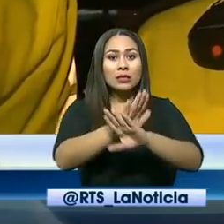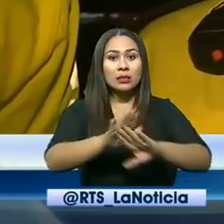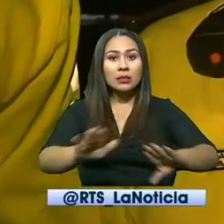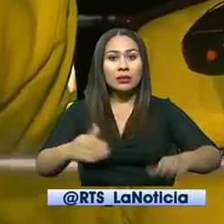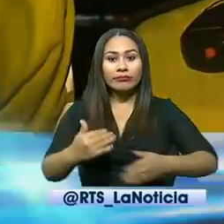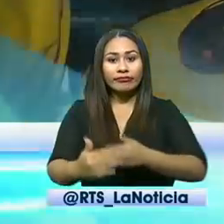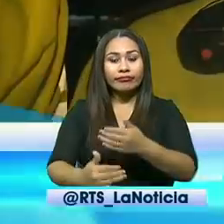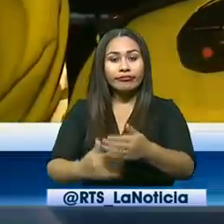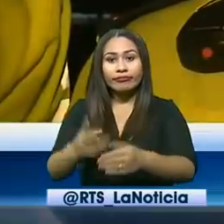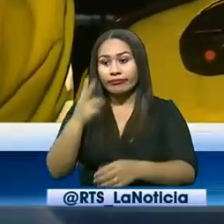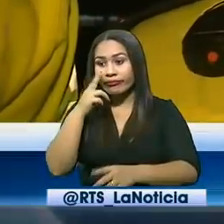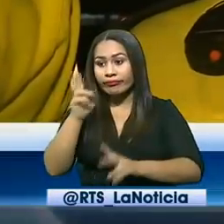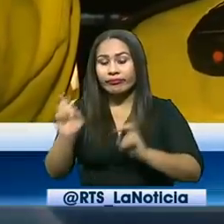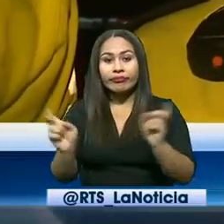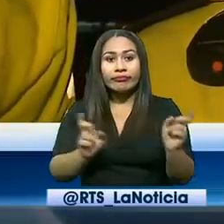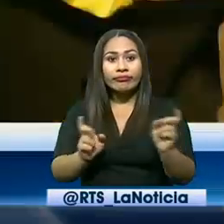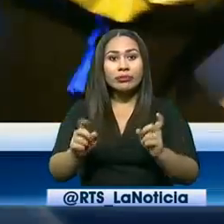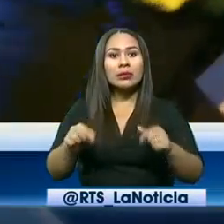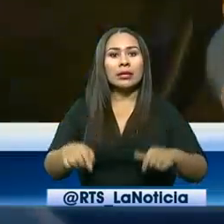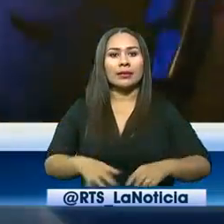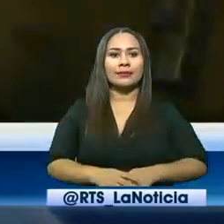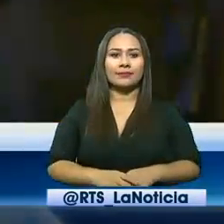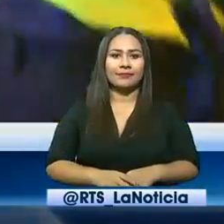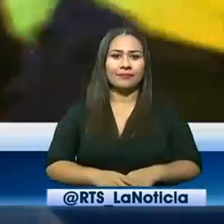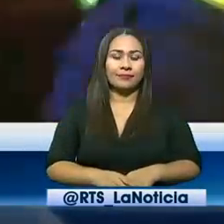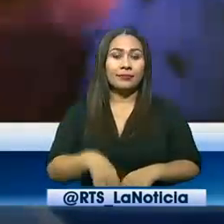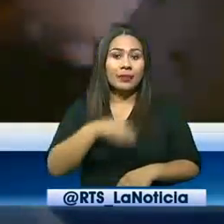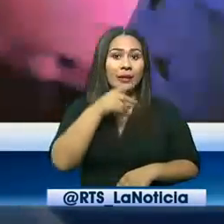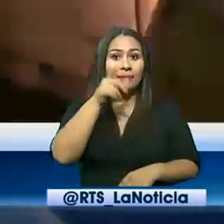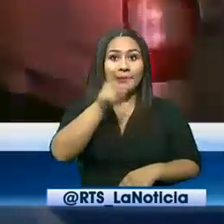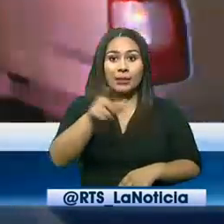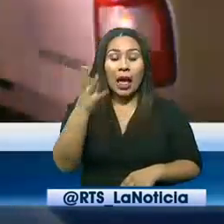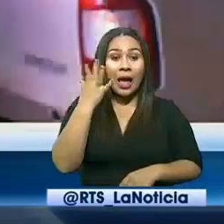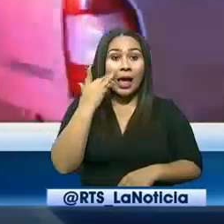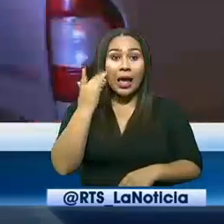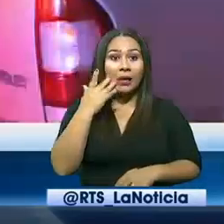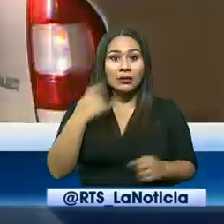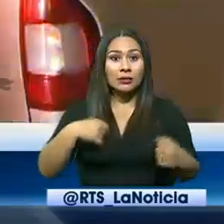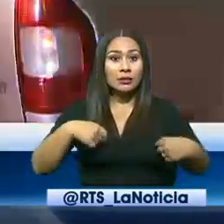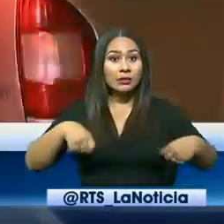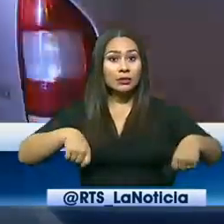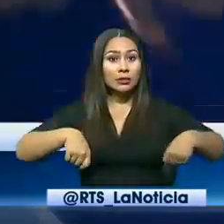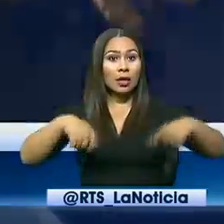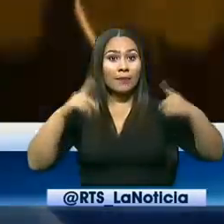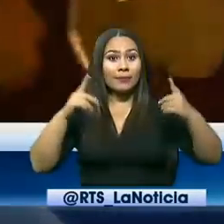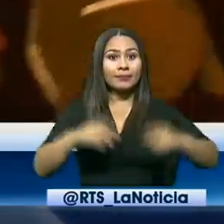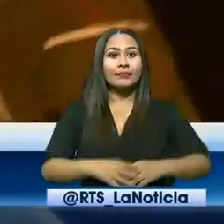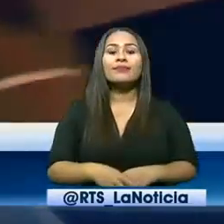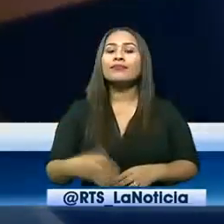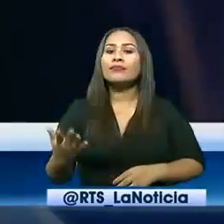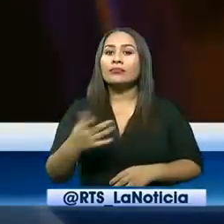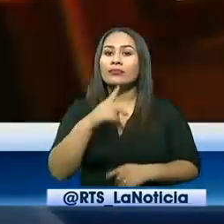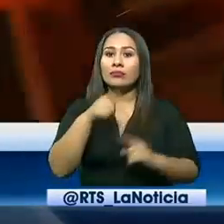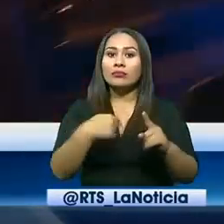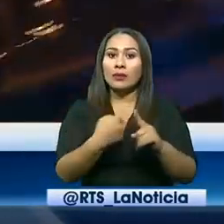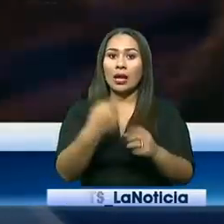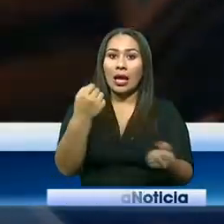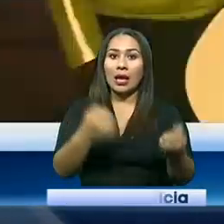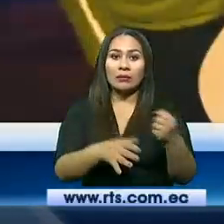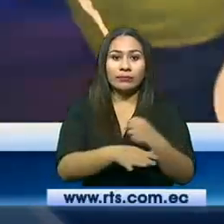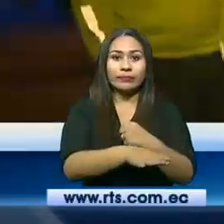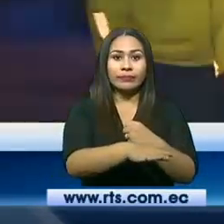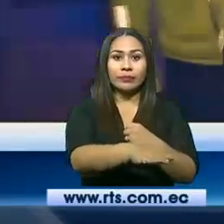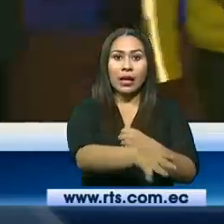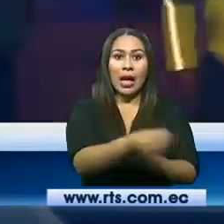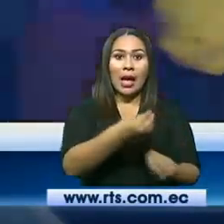preventivo del sector de aquí. Los sospechosos fueron sorprendidos por los agentes de la UIAD cuando circulaban por el sector de la Ecuatoriana,